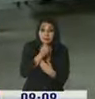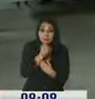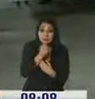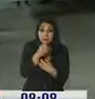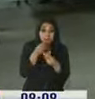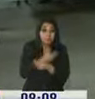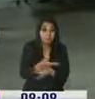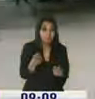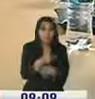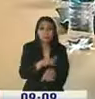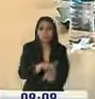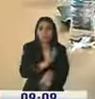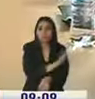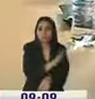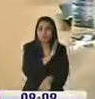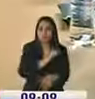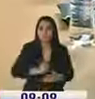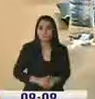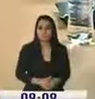información reservada.